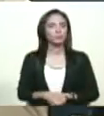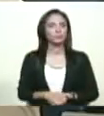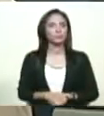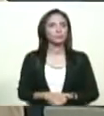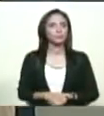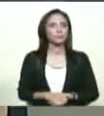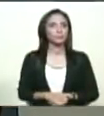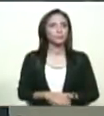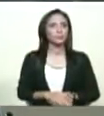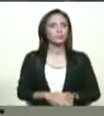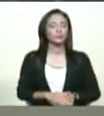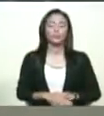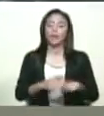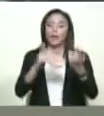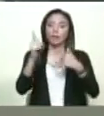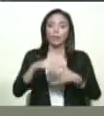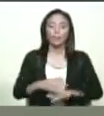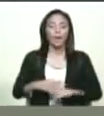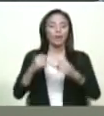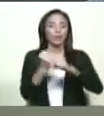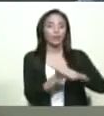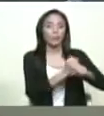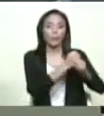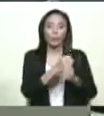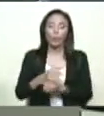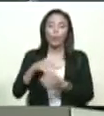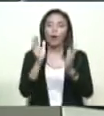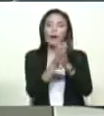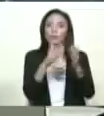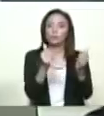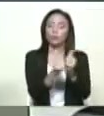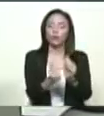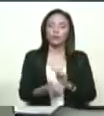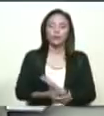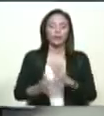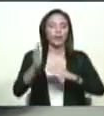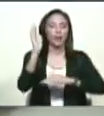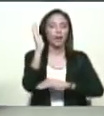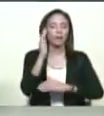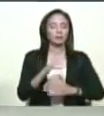el delta amacuro anzoátegui lara